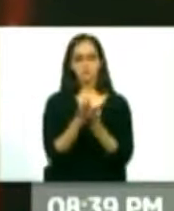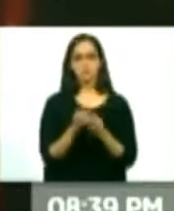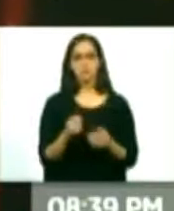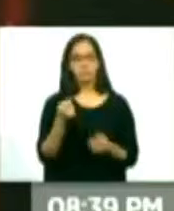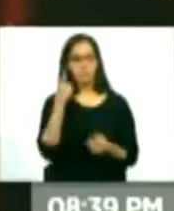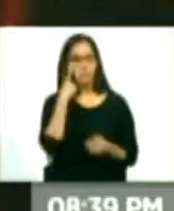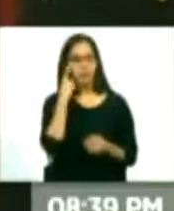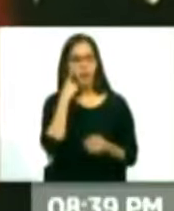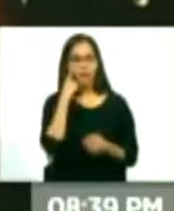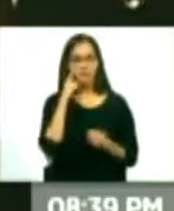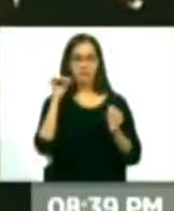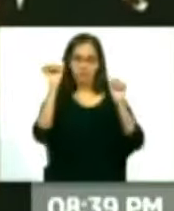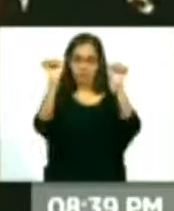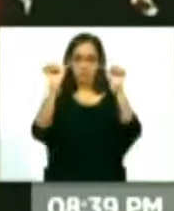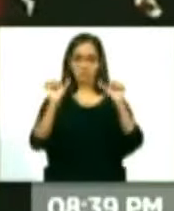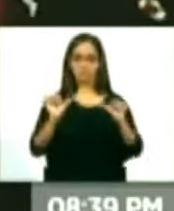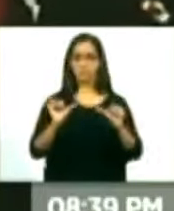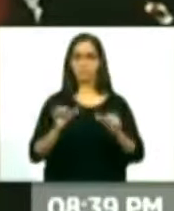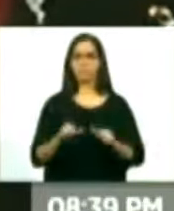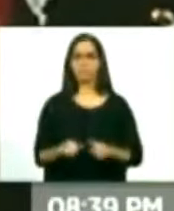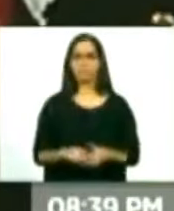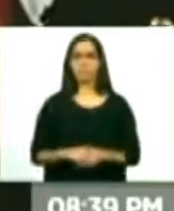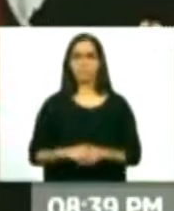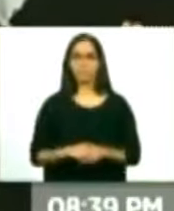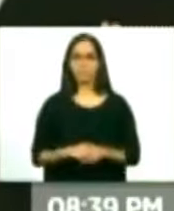ver esta cartelera.